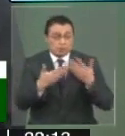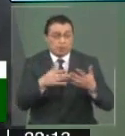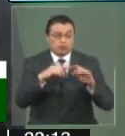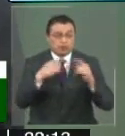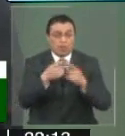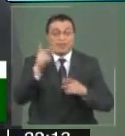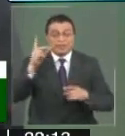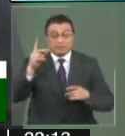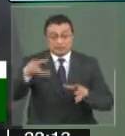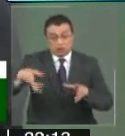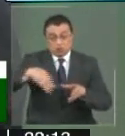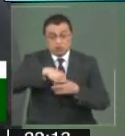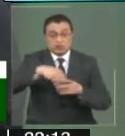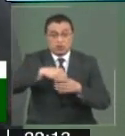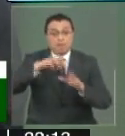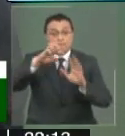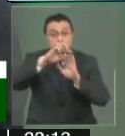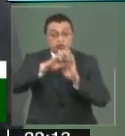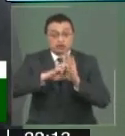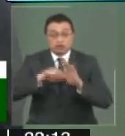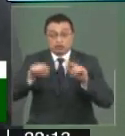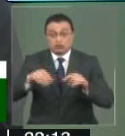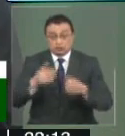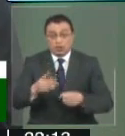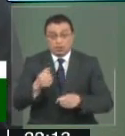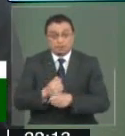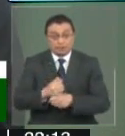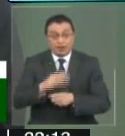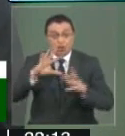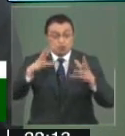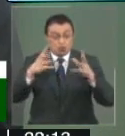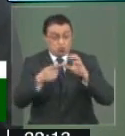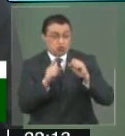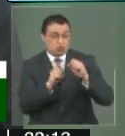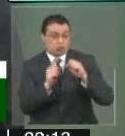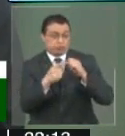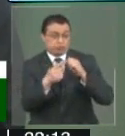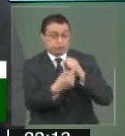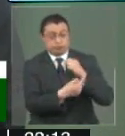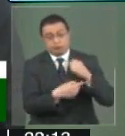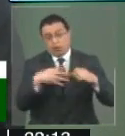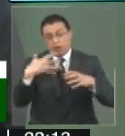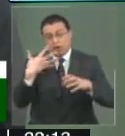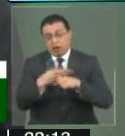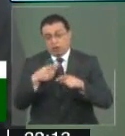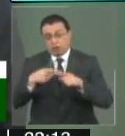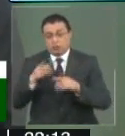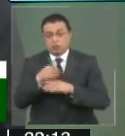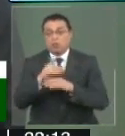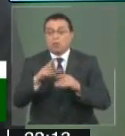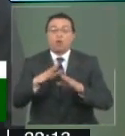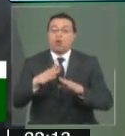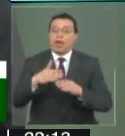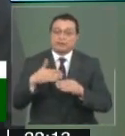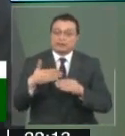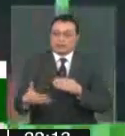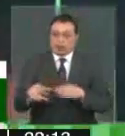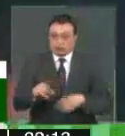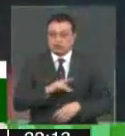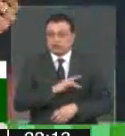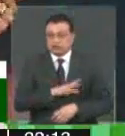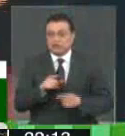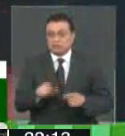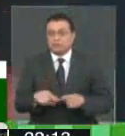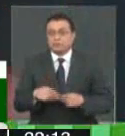por la discapacidad inclusiva, sobre el proyecto del albergo ético que estoy llevando en el mundo. Estaba muy atrasado.